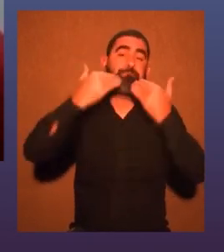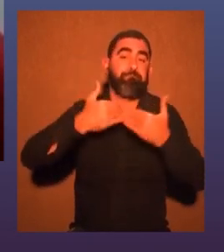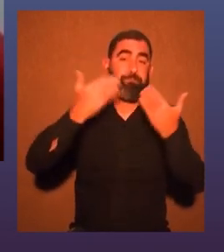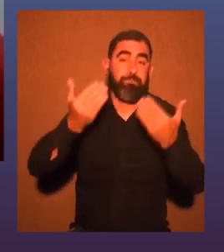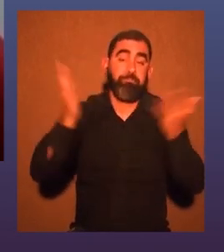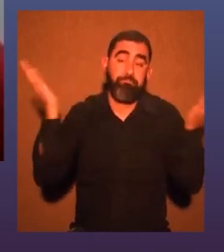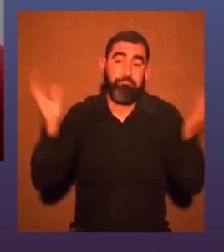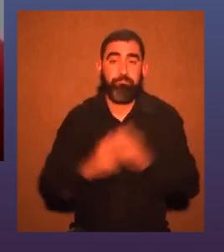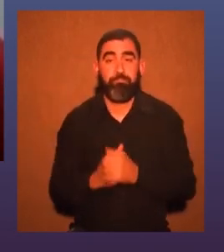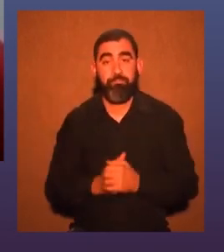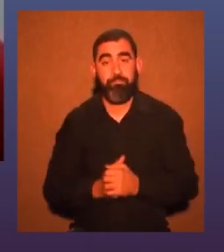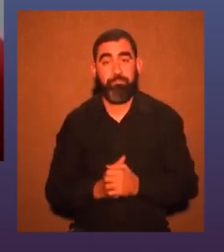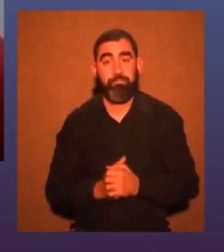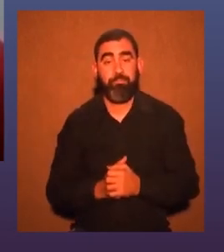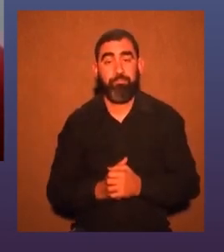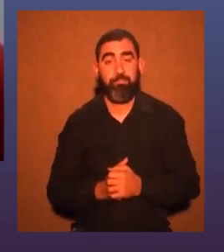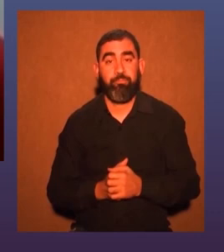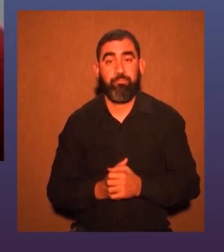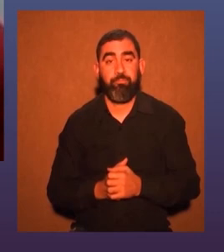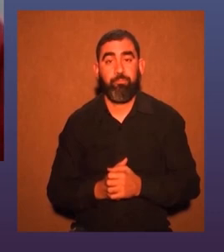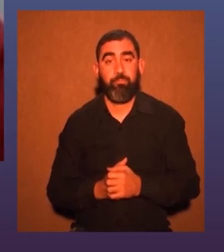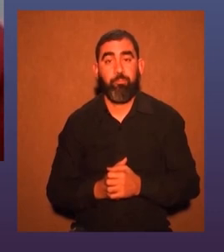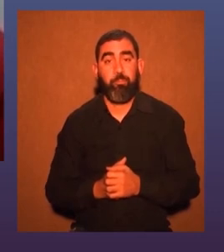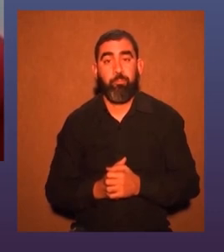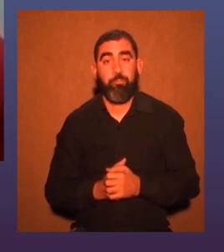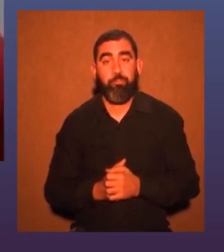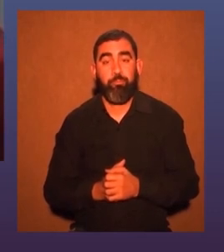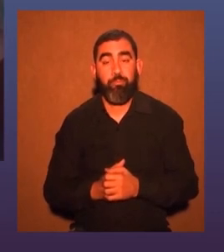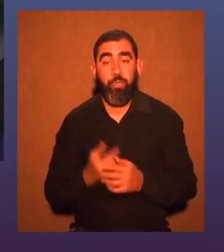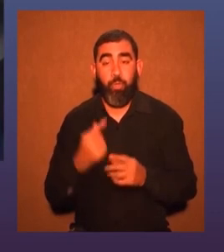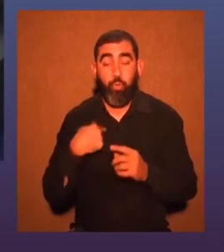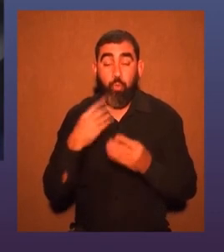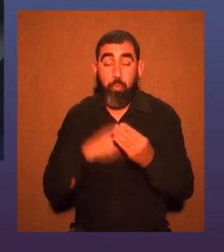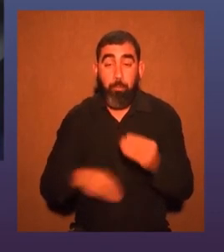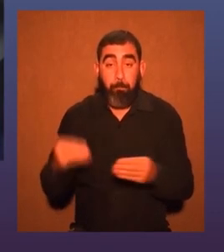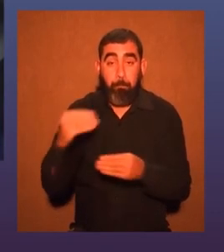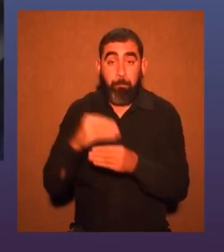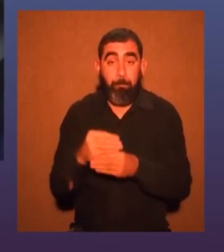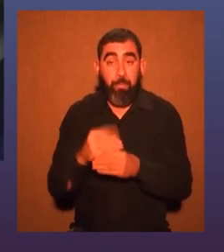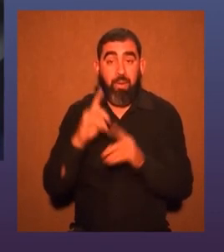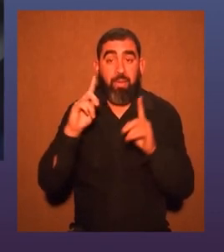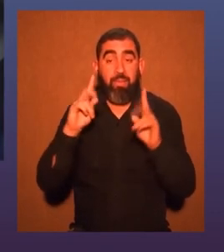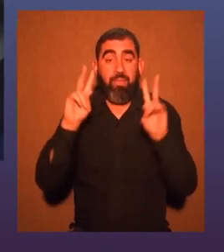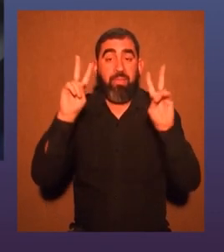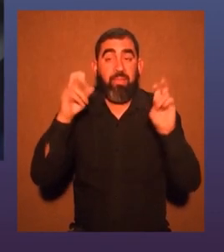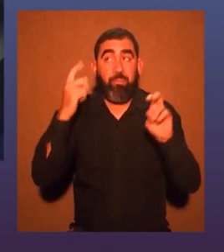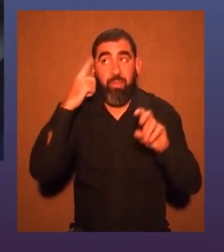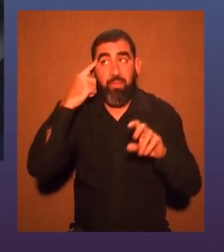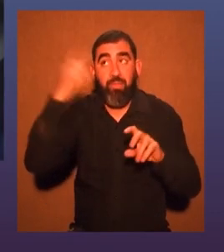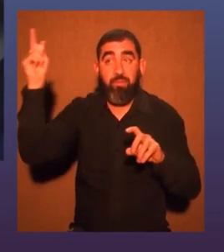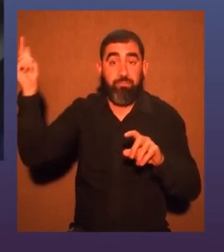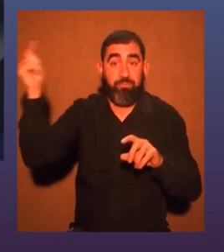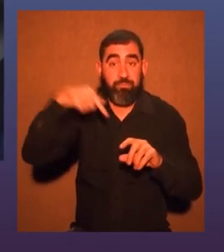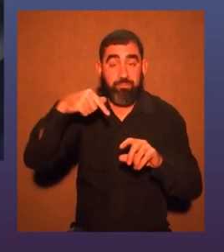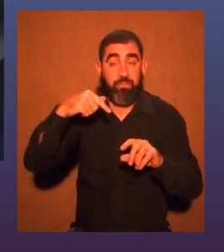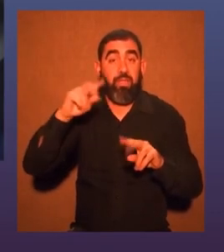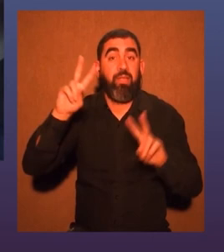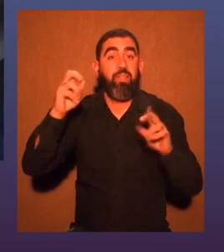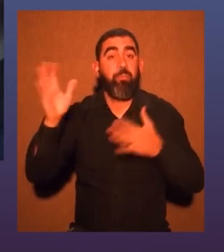te quiten lo bailado, ¿no? No, yo quería agregar algo de incluso de la inspiración en la